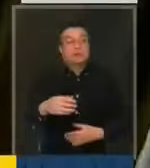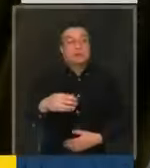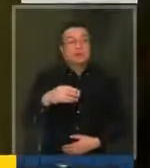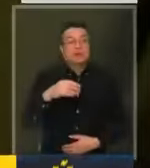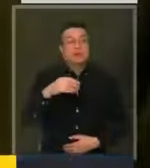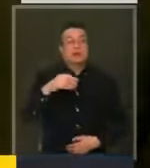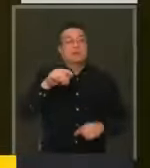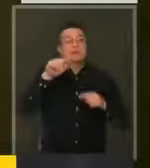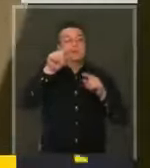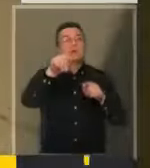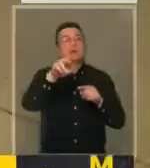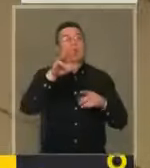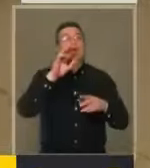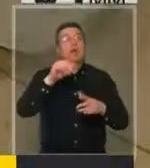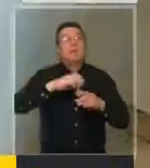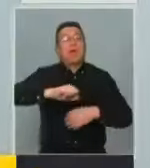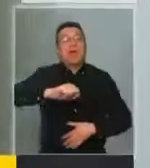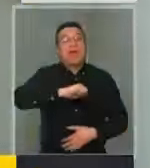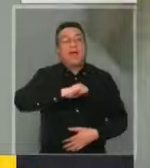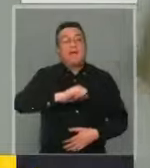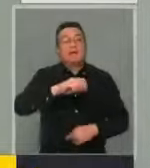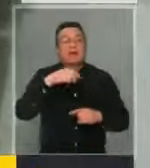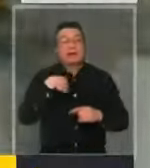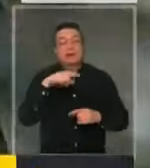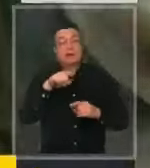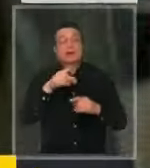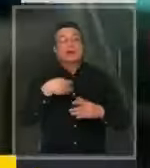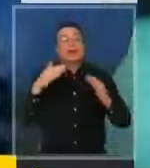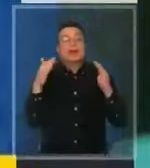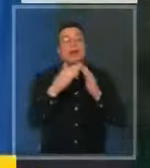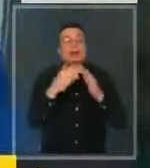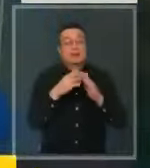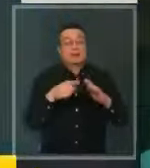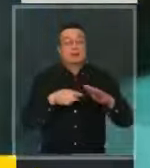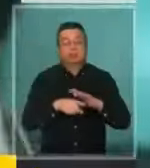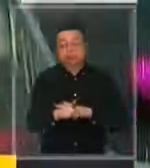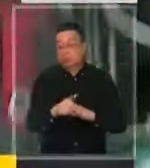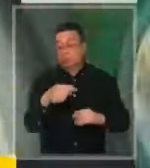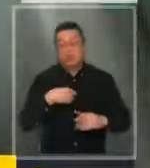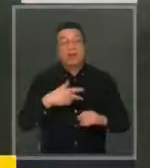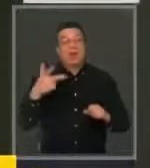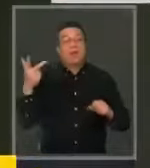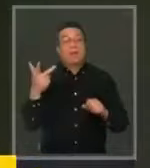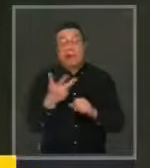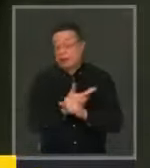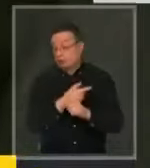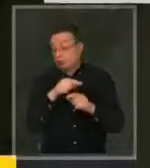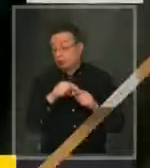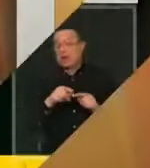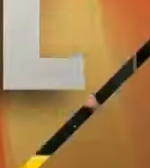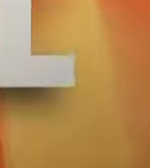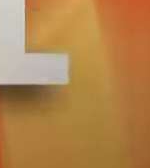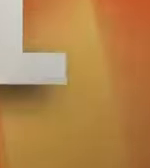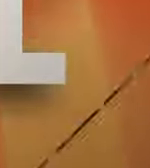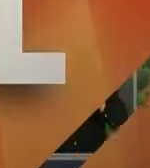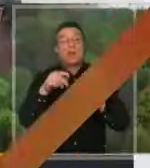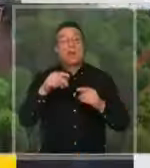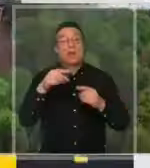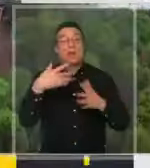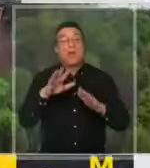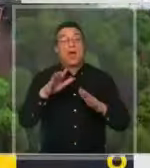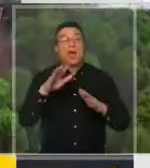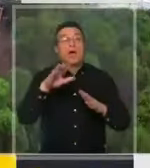estos lugares para evitar que el agua evidentemente ingrese a las casas, pero desafortunadamente hay otros vehículos que pasan y que se